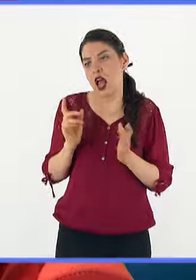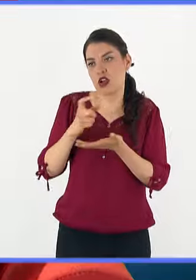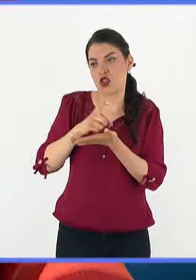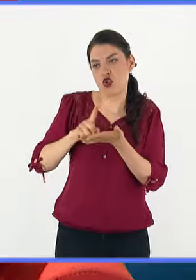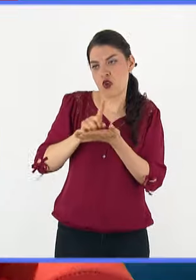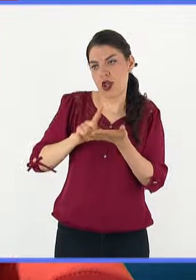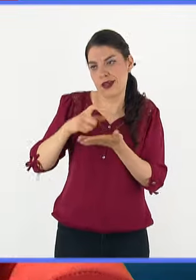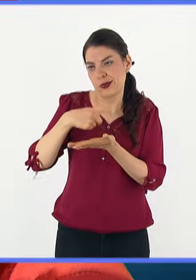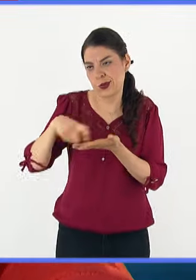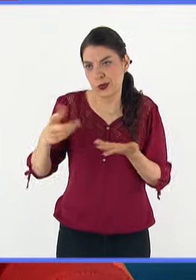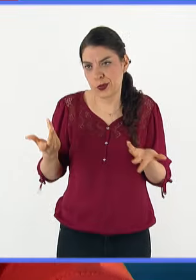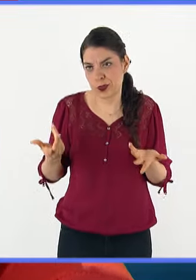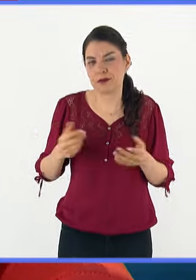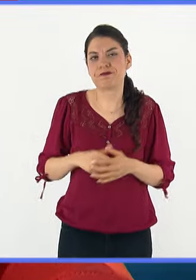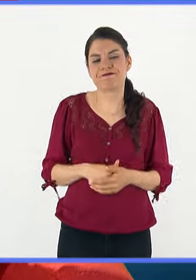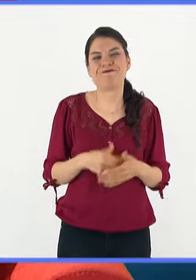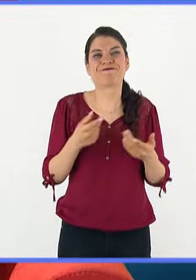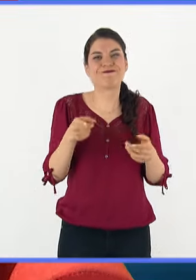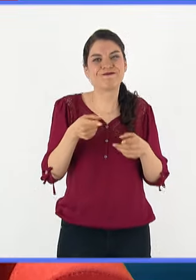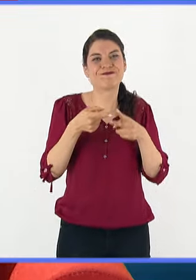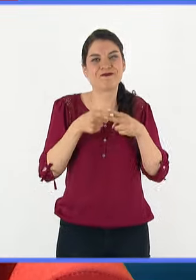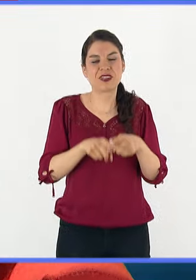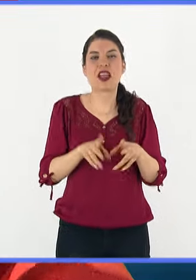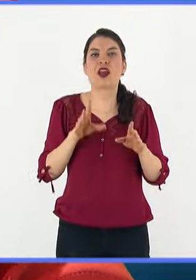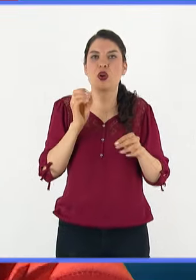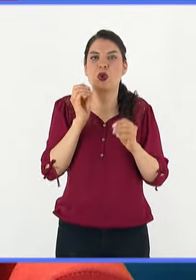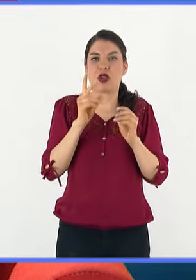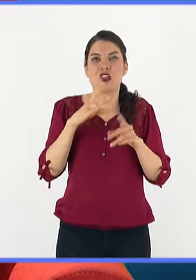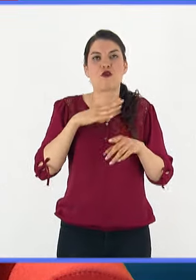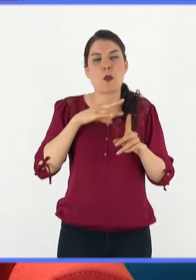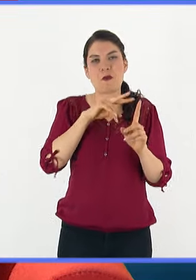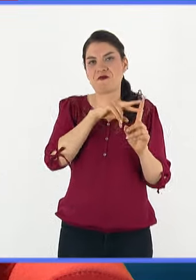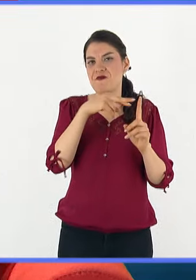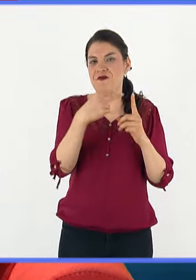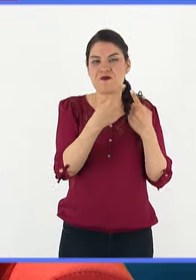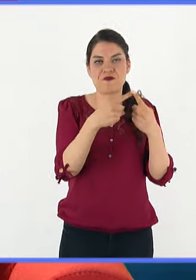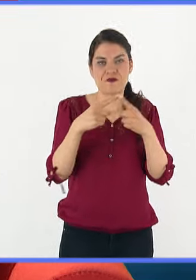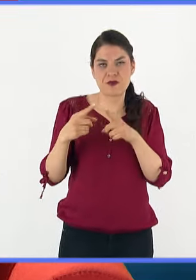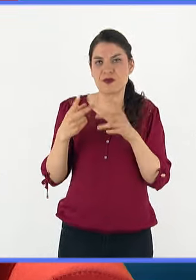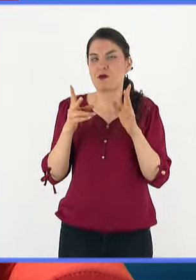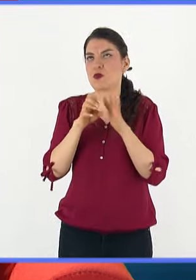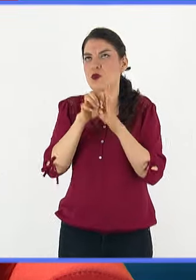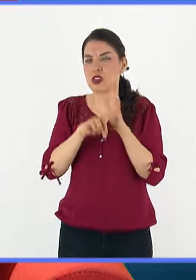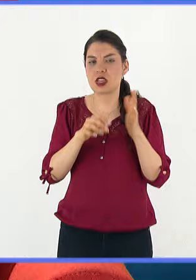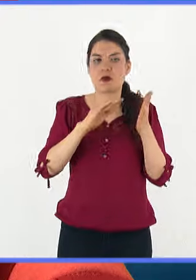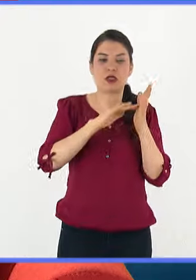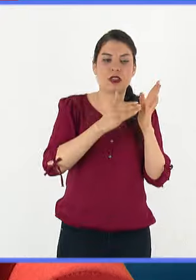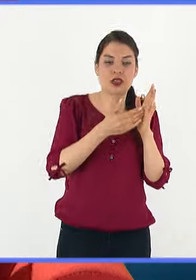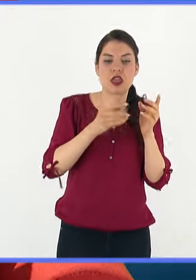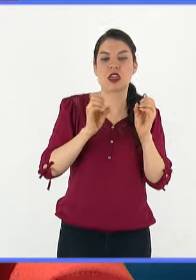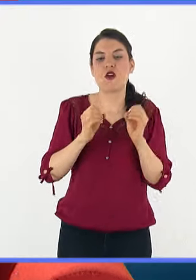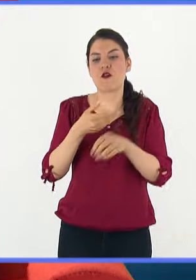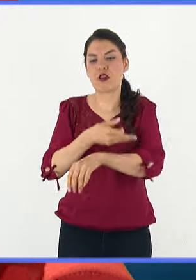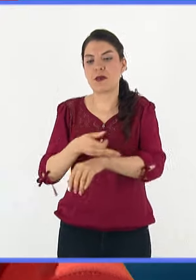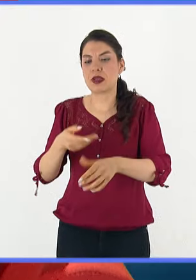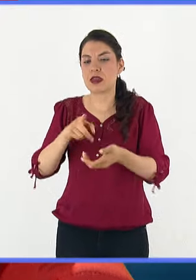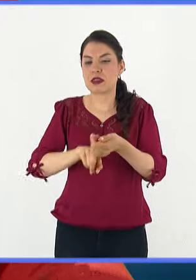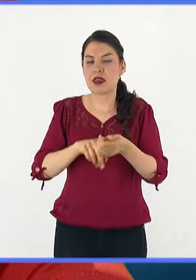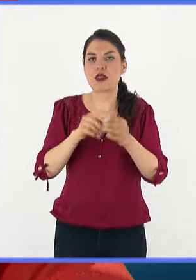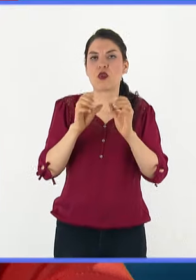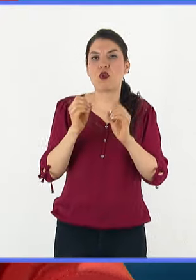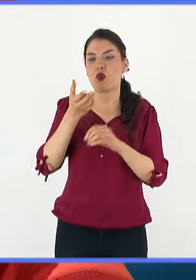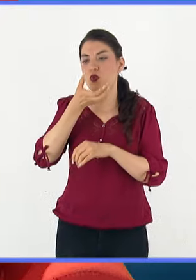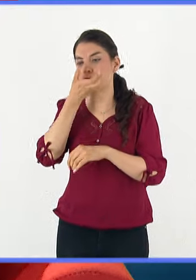iba podemos hablar desde muy distintas perspectivas desde la estrategia de los desde lo que pasa en las familias eh de